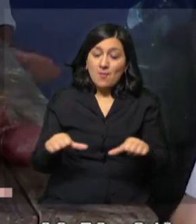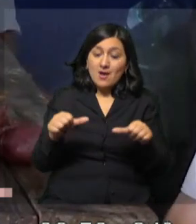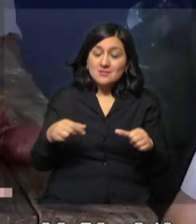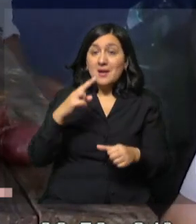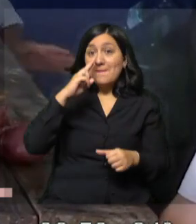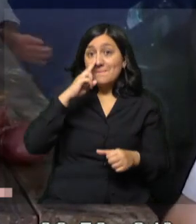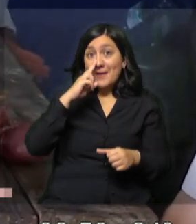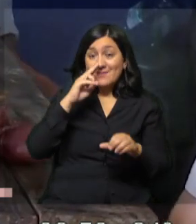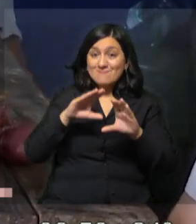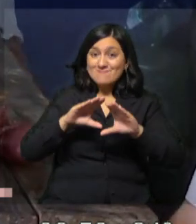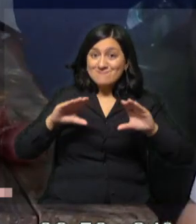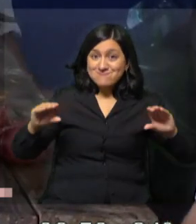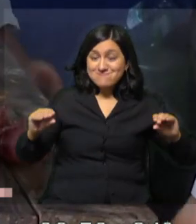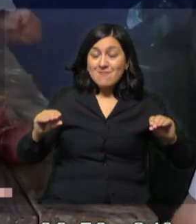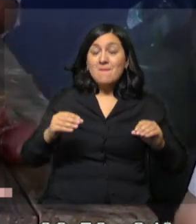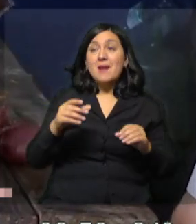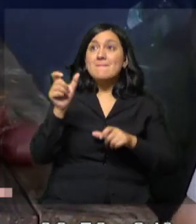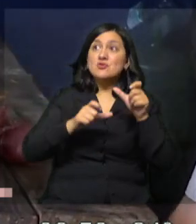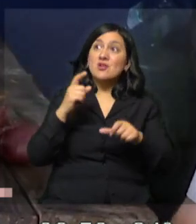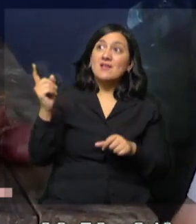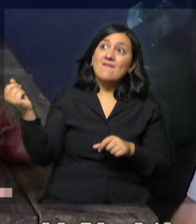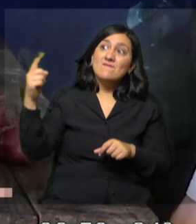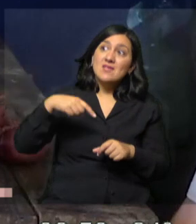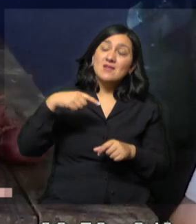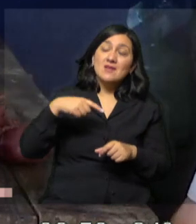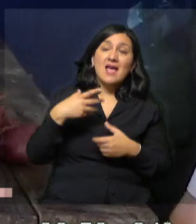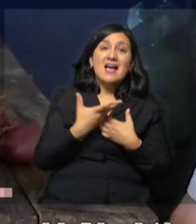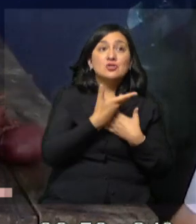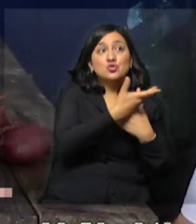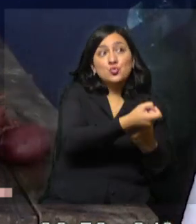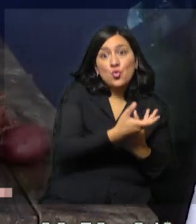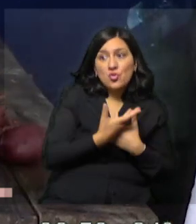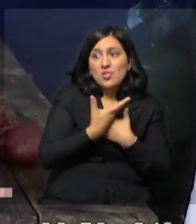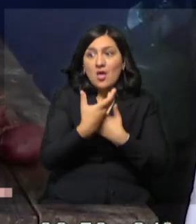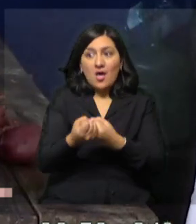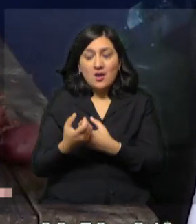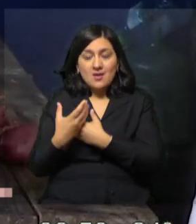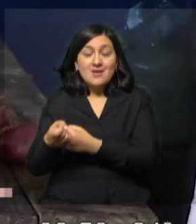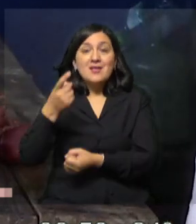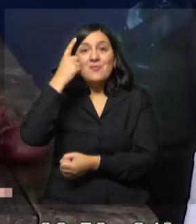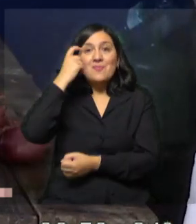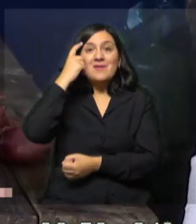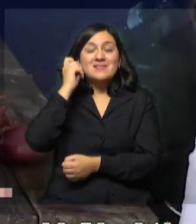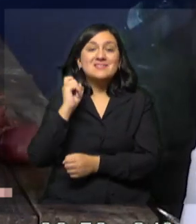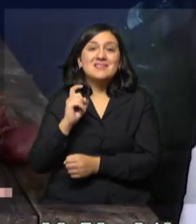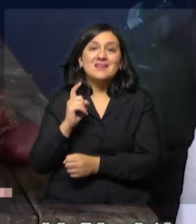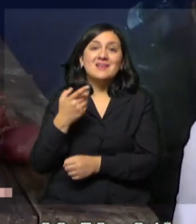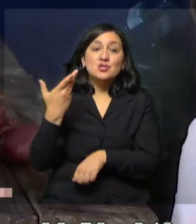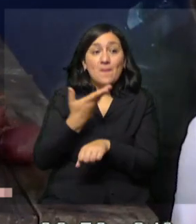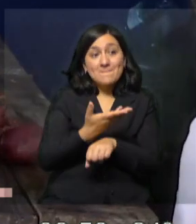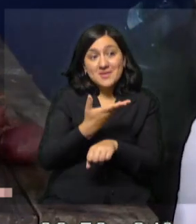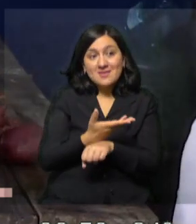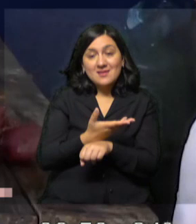para esa gente que viene del exterior, que viene a ayudar, y a su vez como experiencia ellos piden